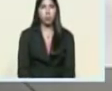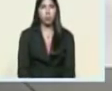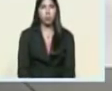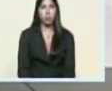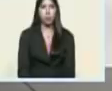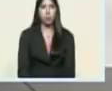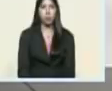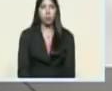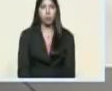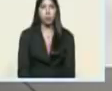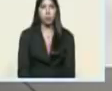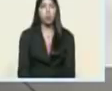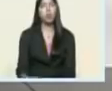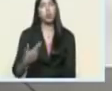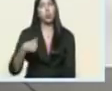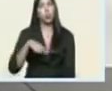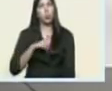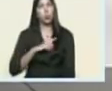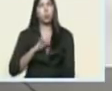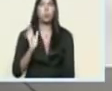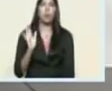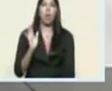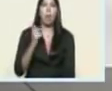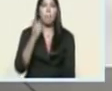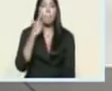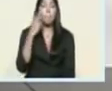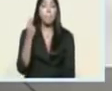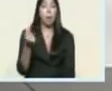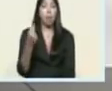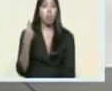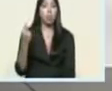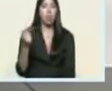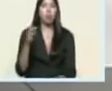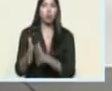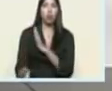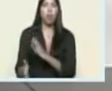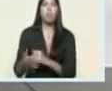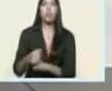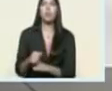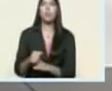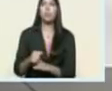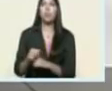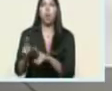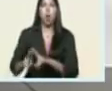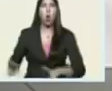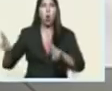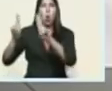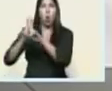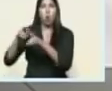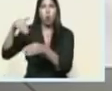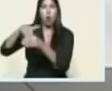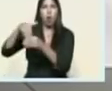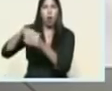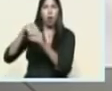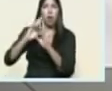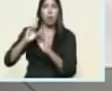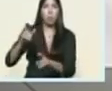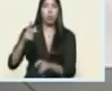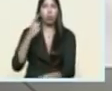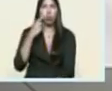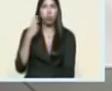estamos atentos a los resultados de la votación de la Organización de Naciones Unidas. Ha habido un